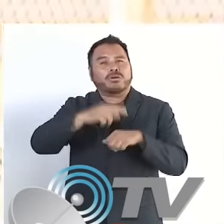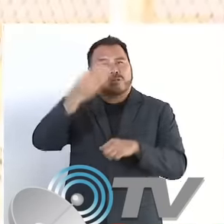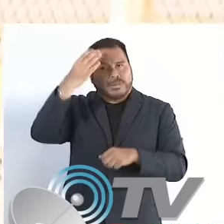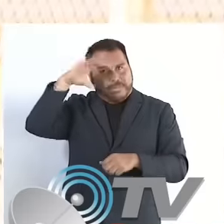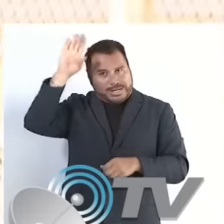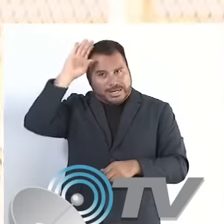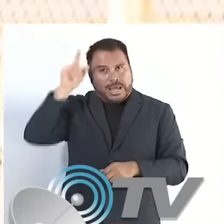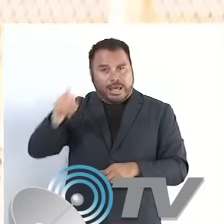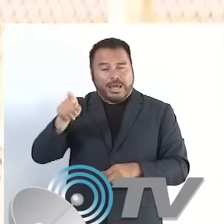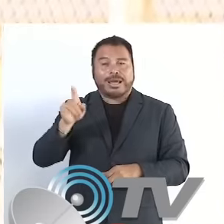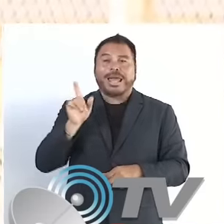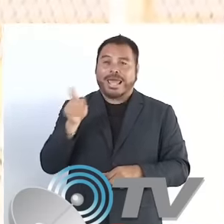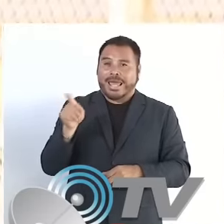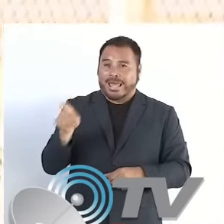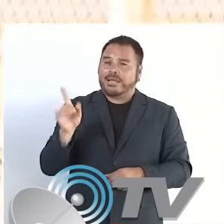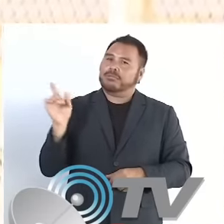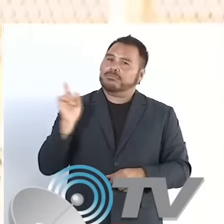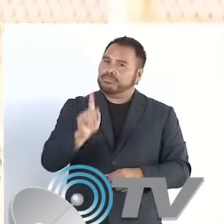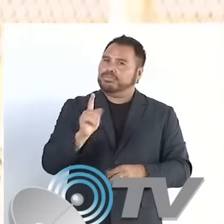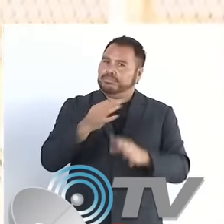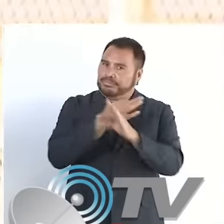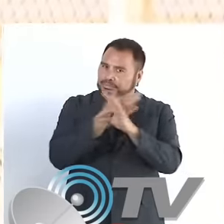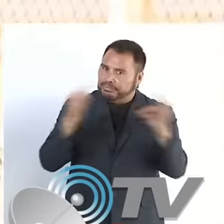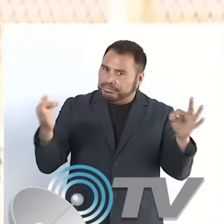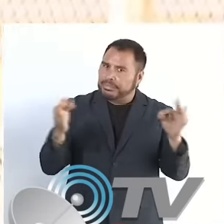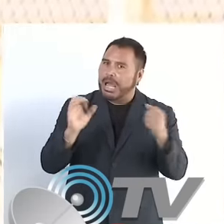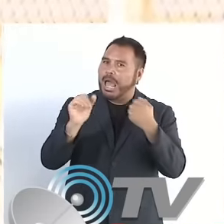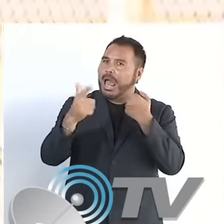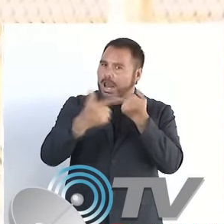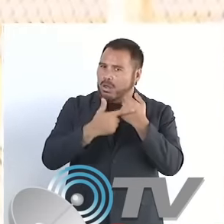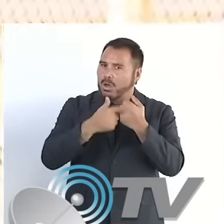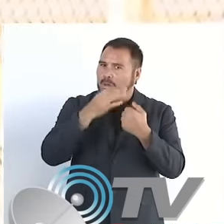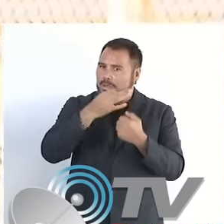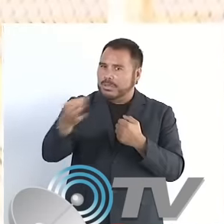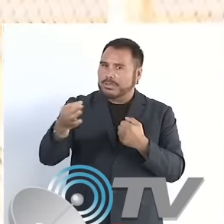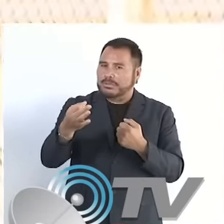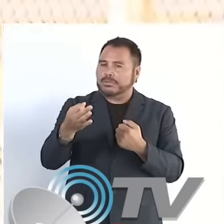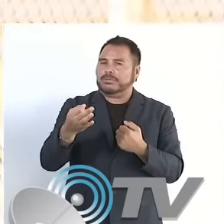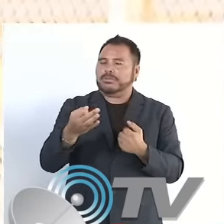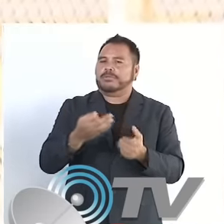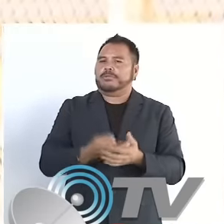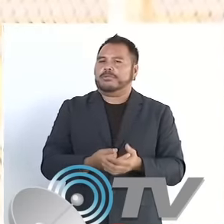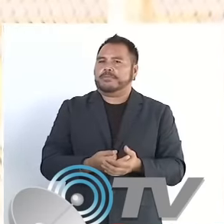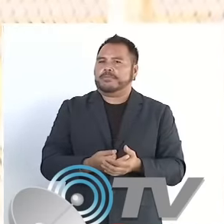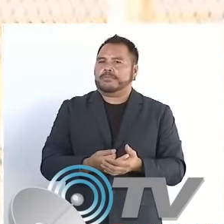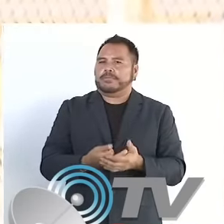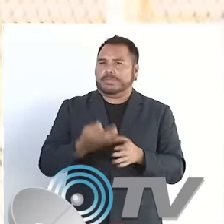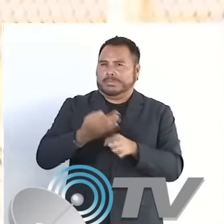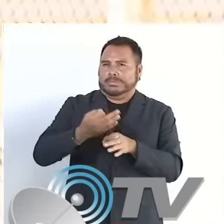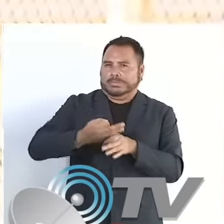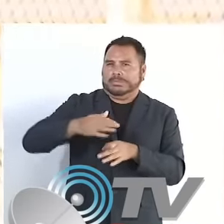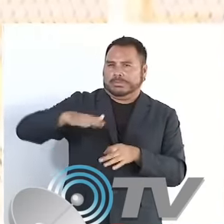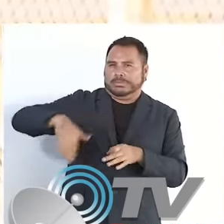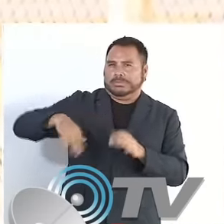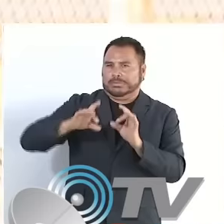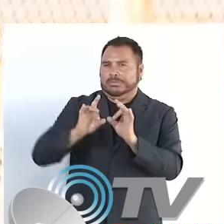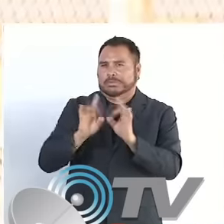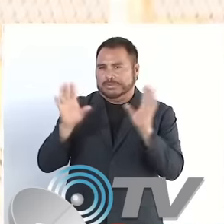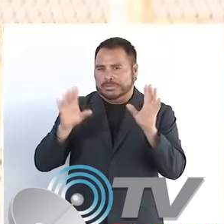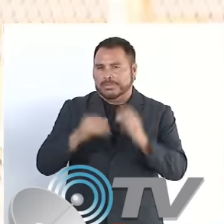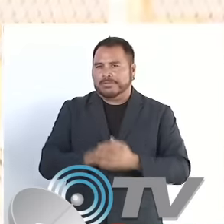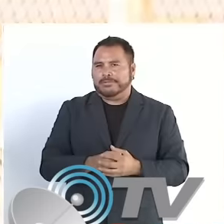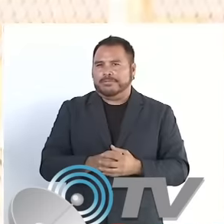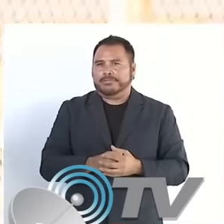que les va a informar sobre algo que acaba de suceder y